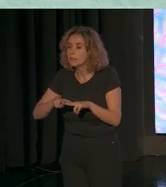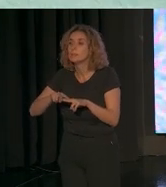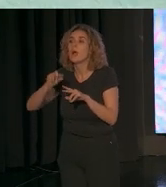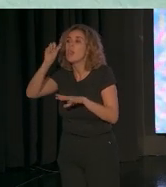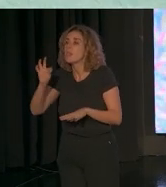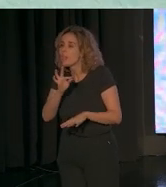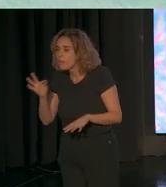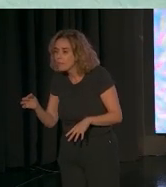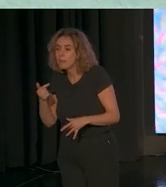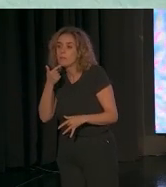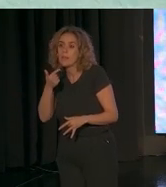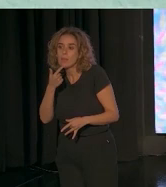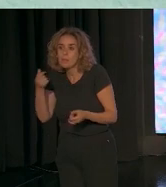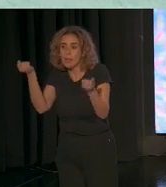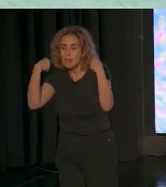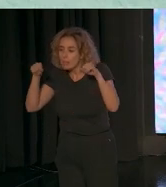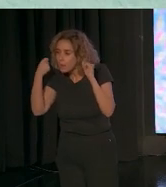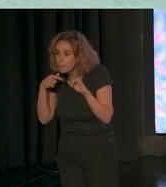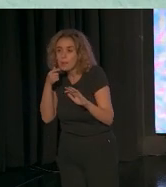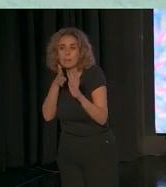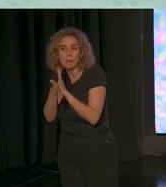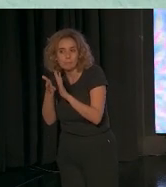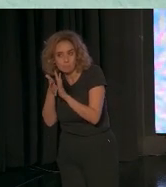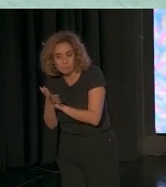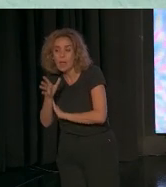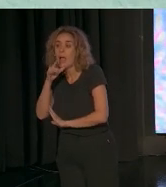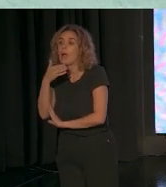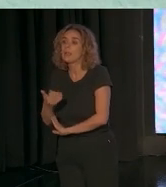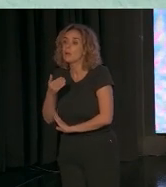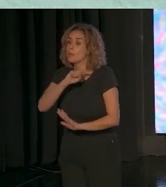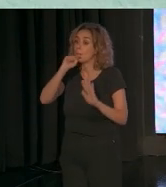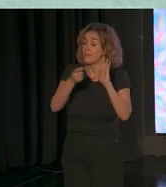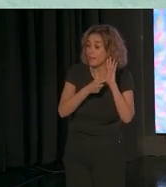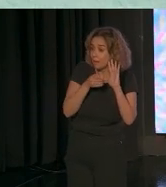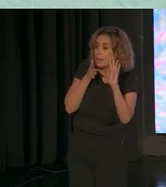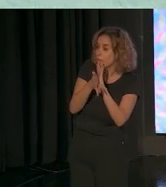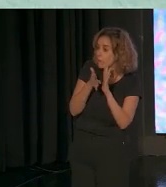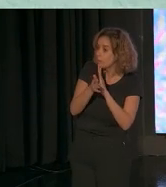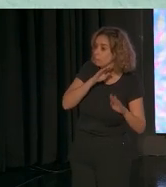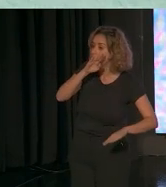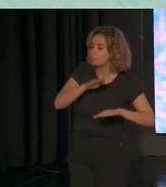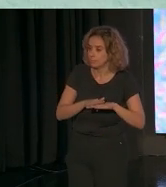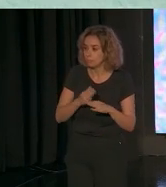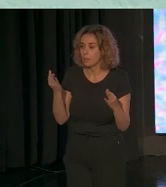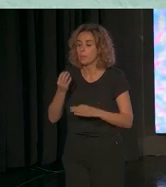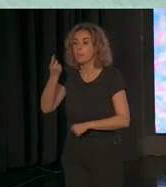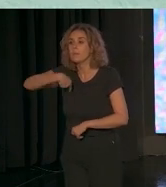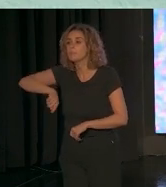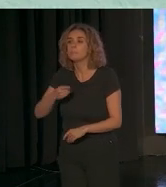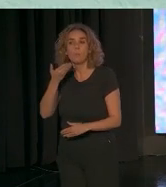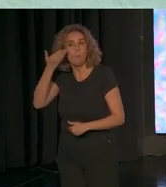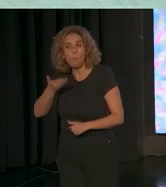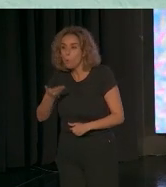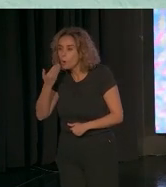hablan, la práctica habla, lleva hablando mucho tiempo y ahora también la legislación habla. Creemos que es un hito importante